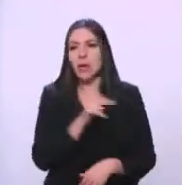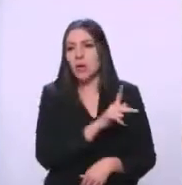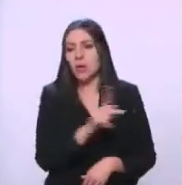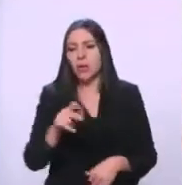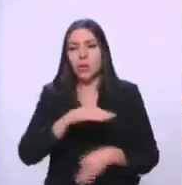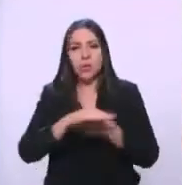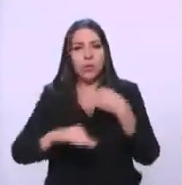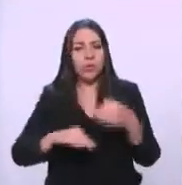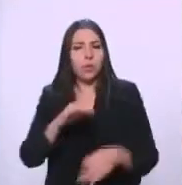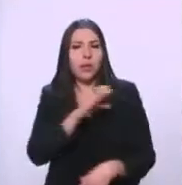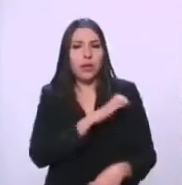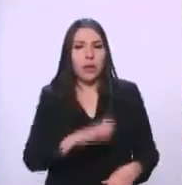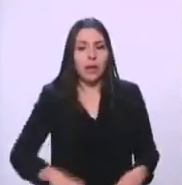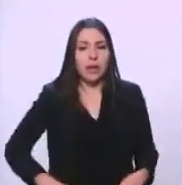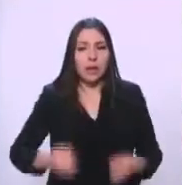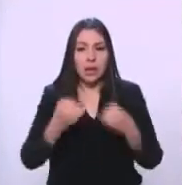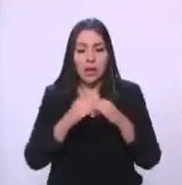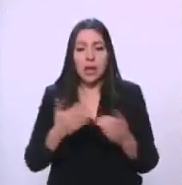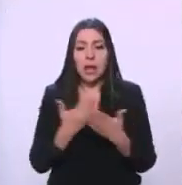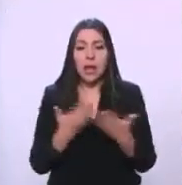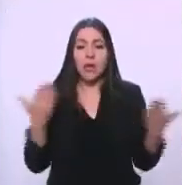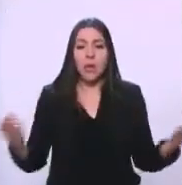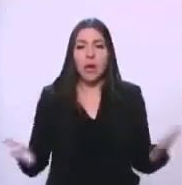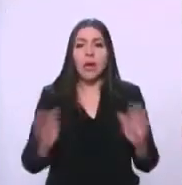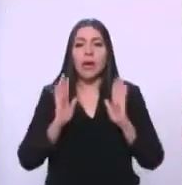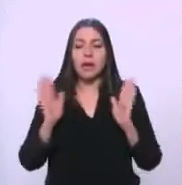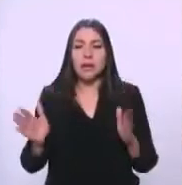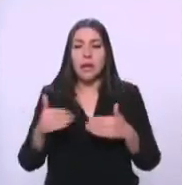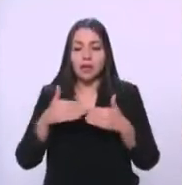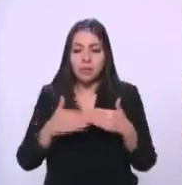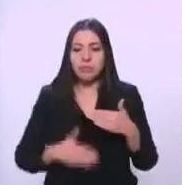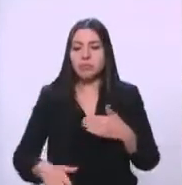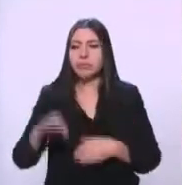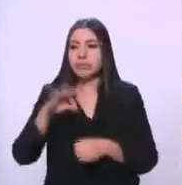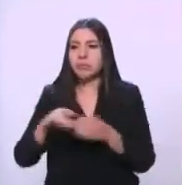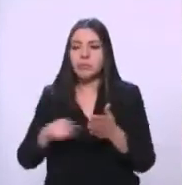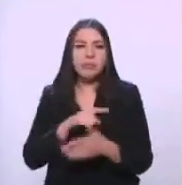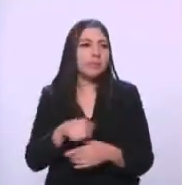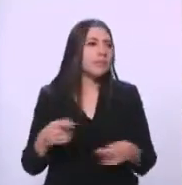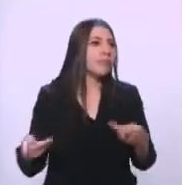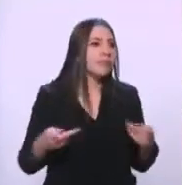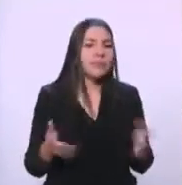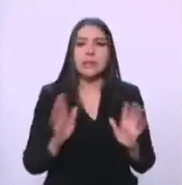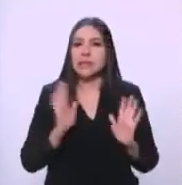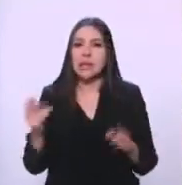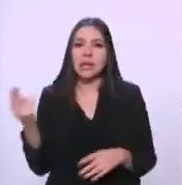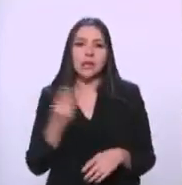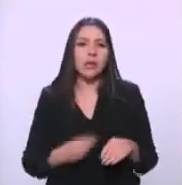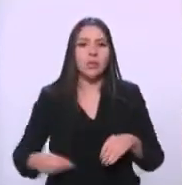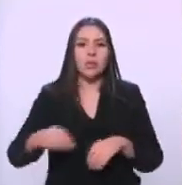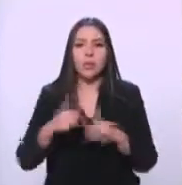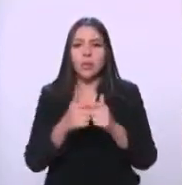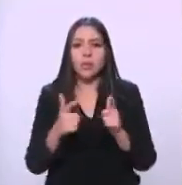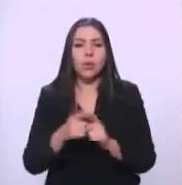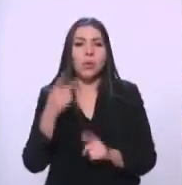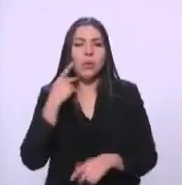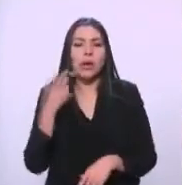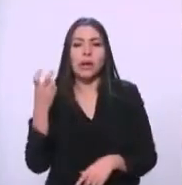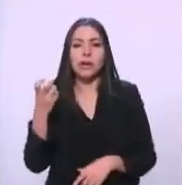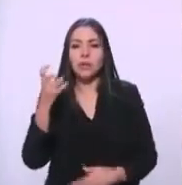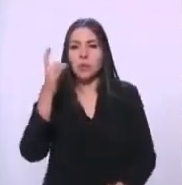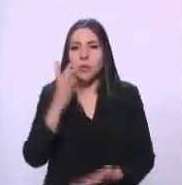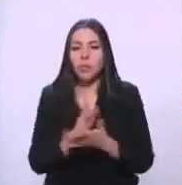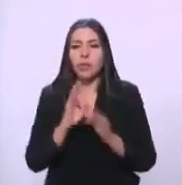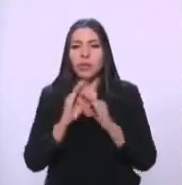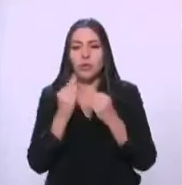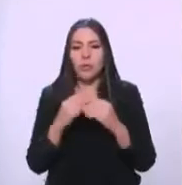candidaturas independientes, y a partir de ese proceso electoral, dijeron no, tenemos que articularnos como un partido porque va a ser la única forma. En general es